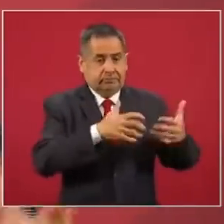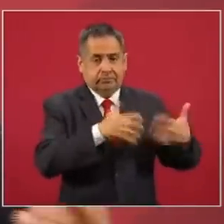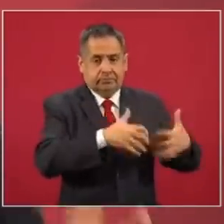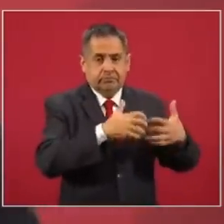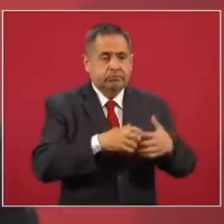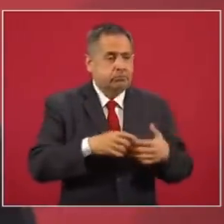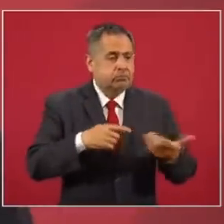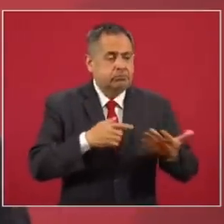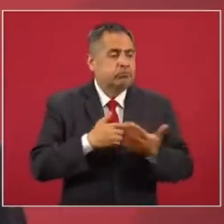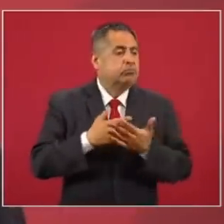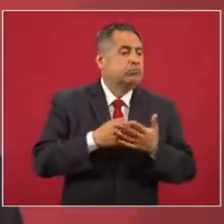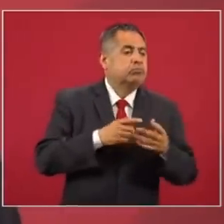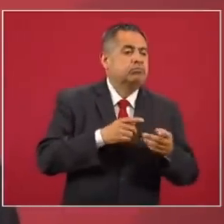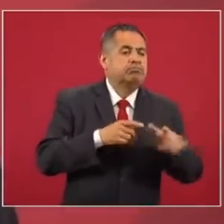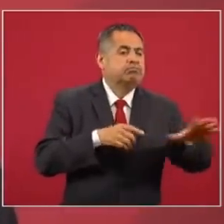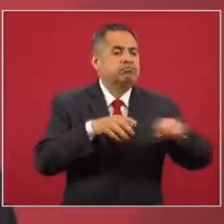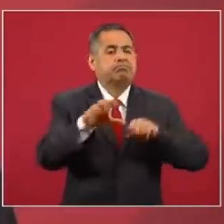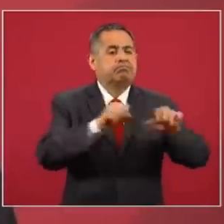al manejo de nóminas,